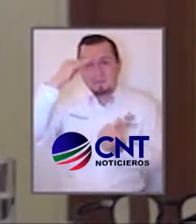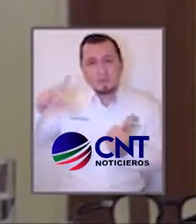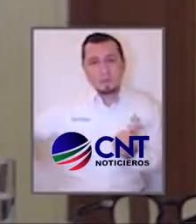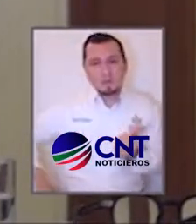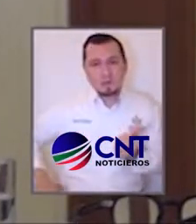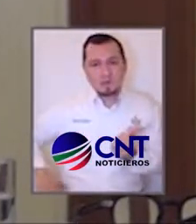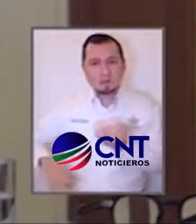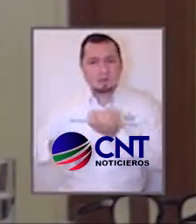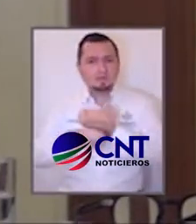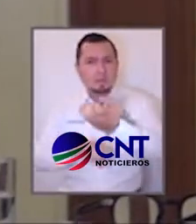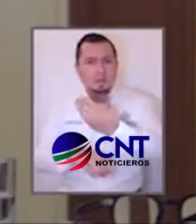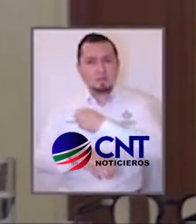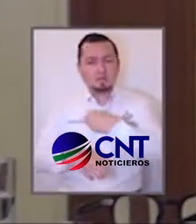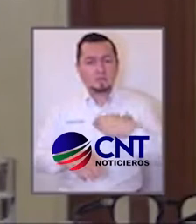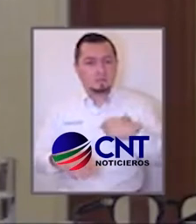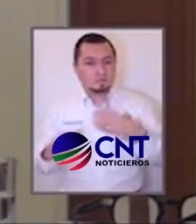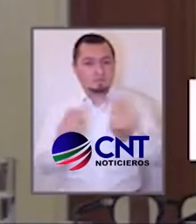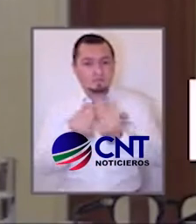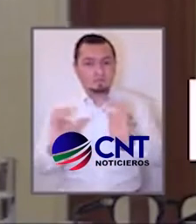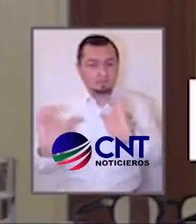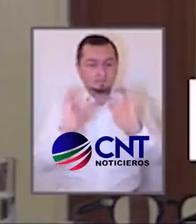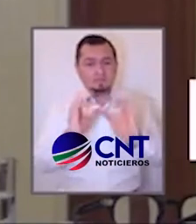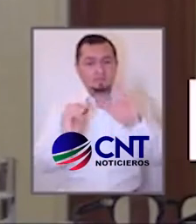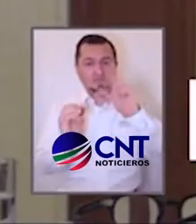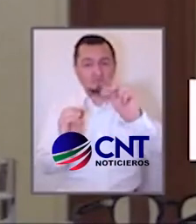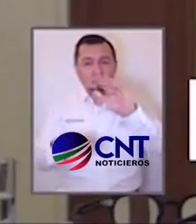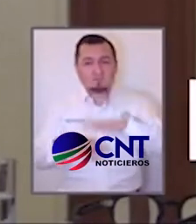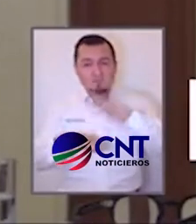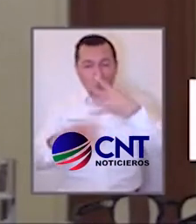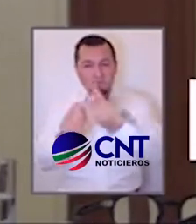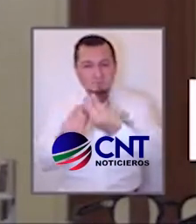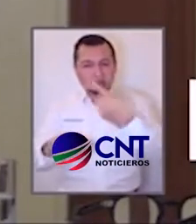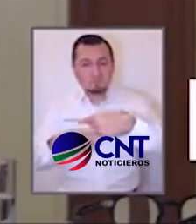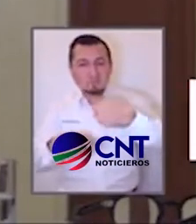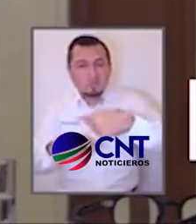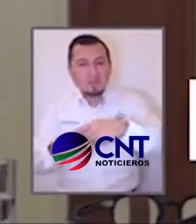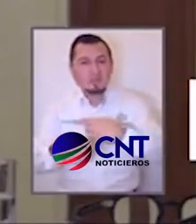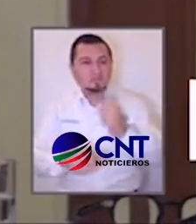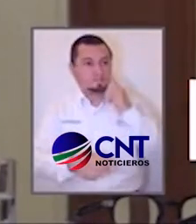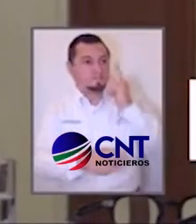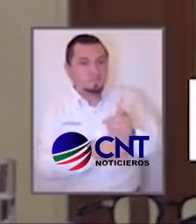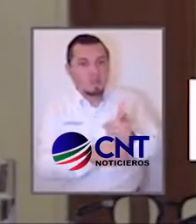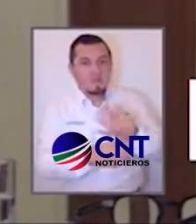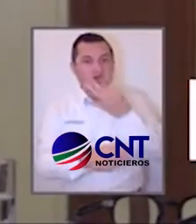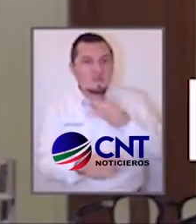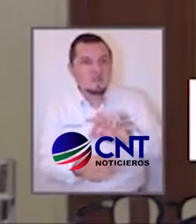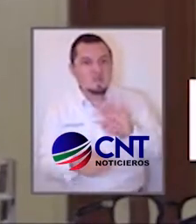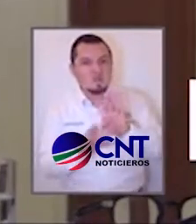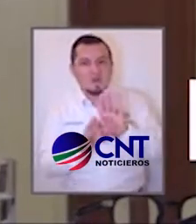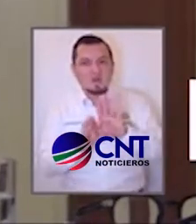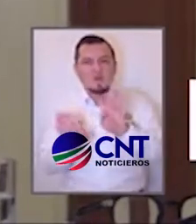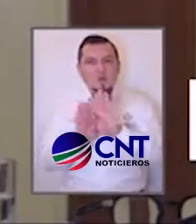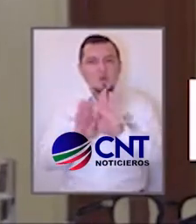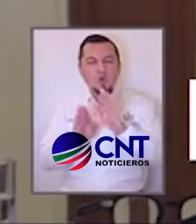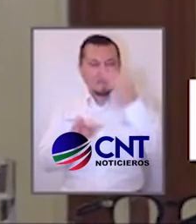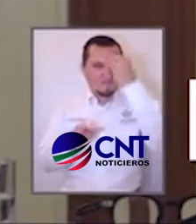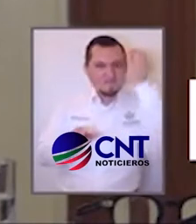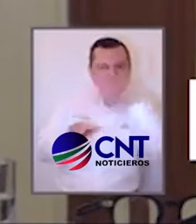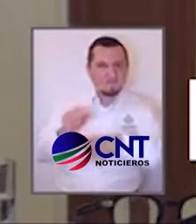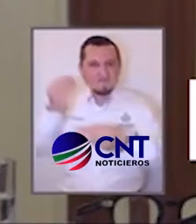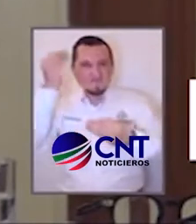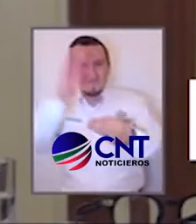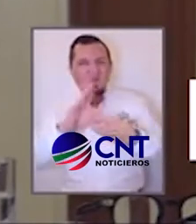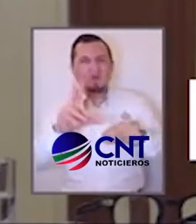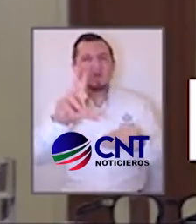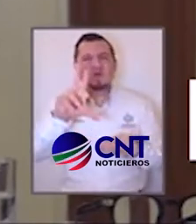ciudadanía, el gobierno del estado, los gobiernos municipales. No se trata de ver a quién nos cachamos en una fiesta, en una